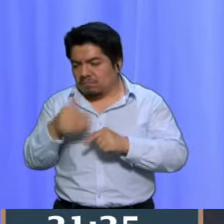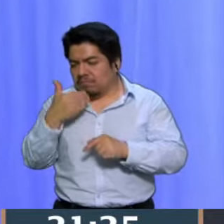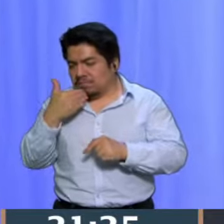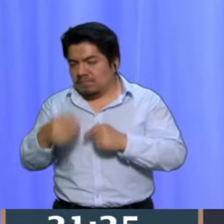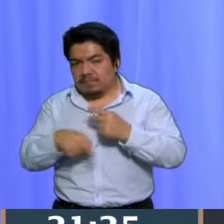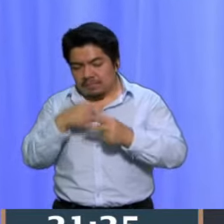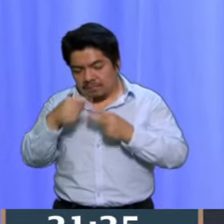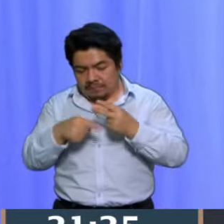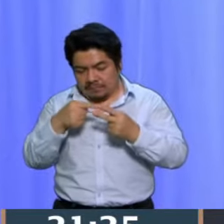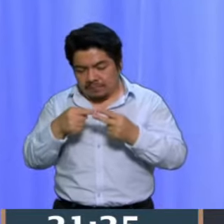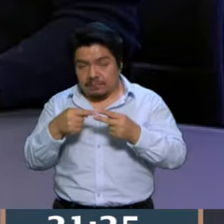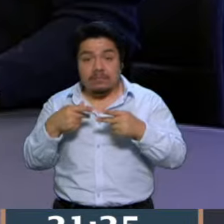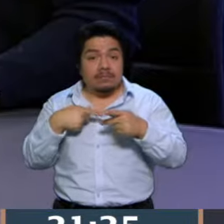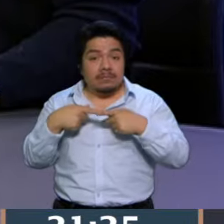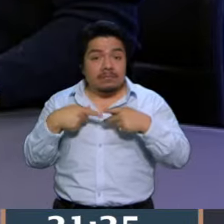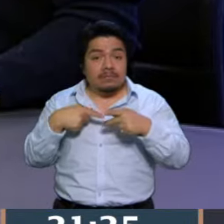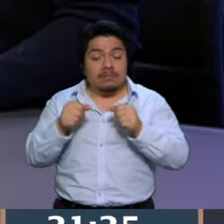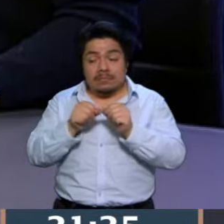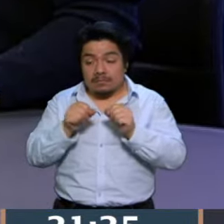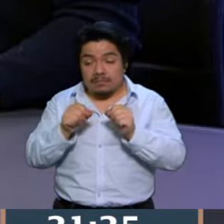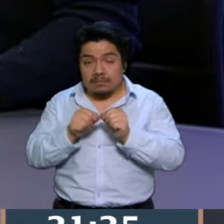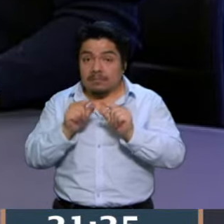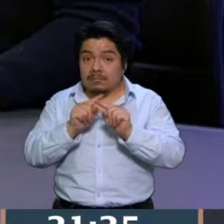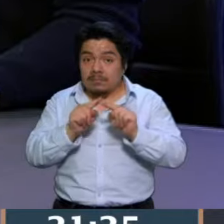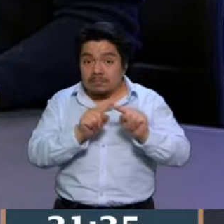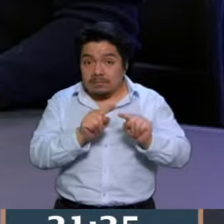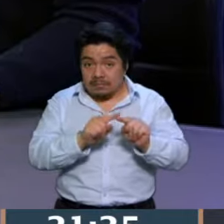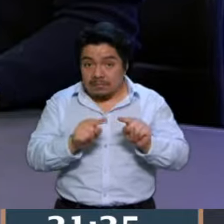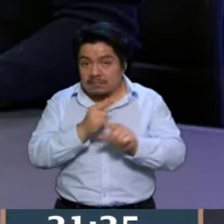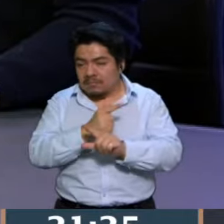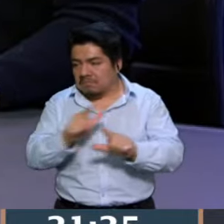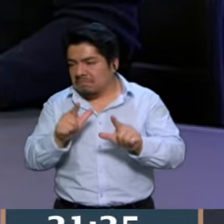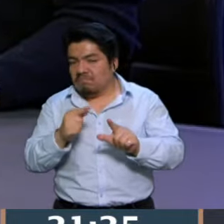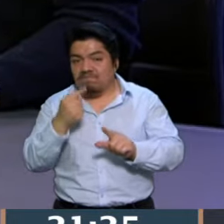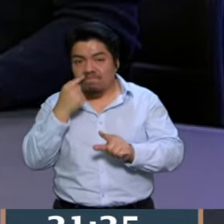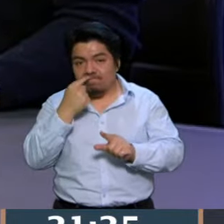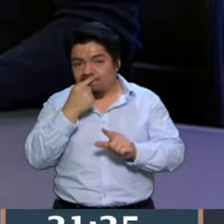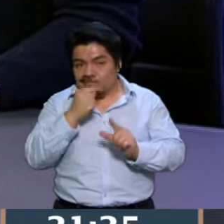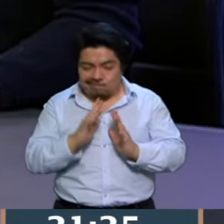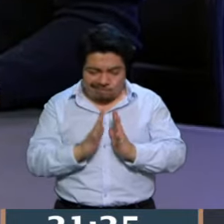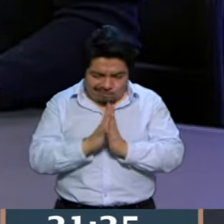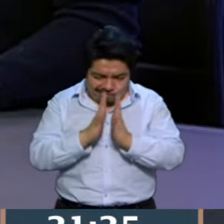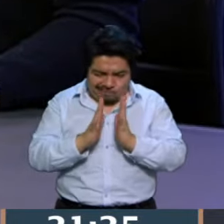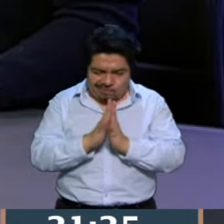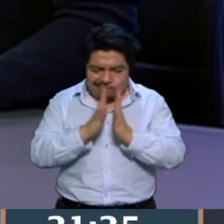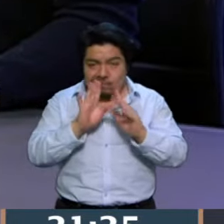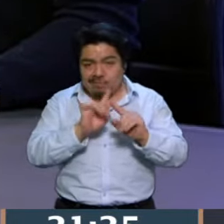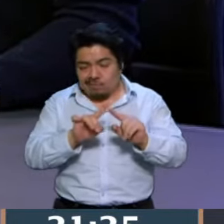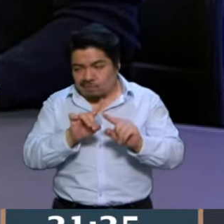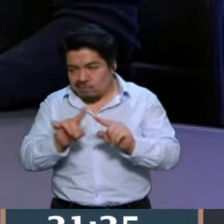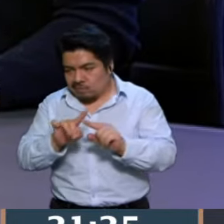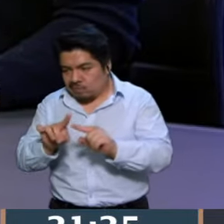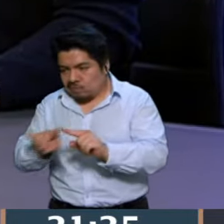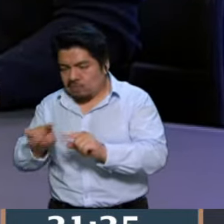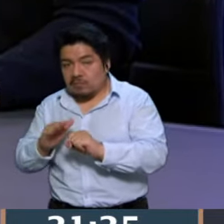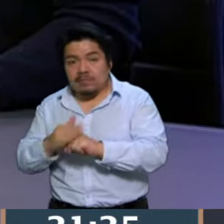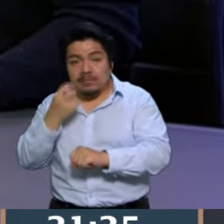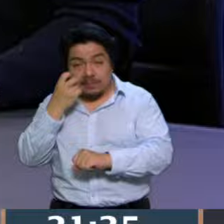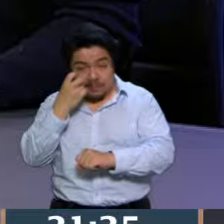otra es prepararnos para una sociedad abierta, plural, democrática, que abrace la diversidad, porque eso